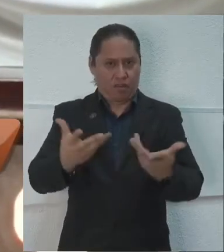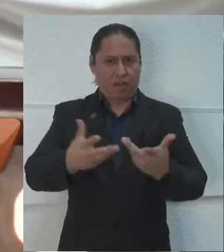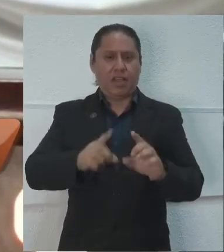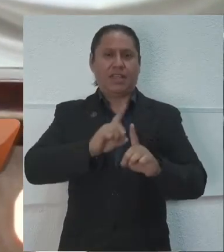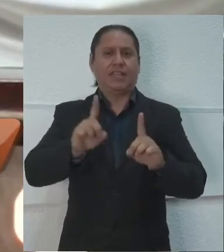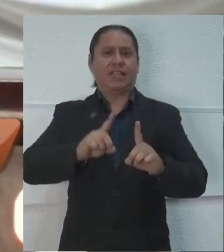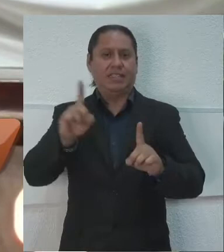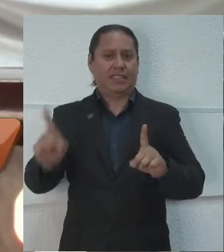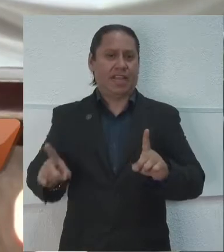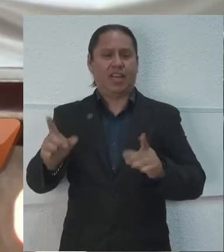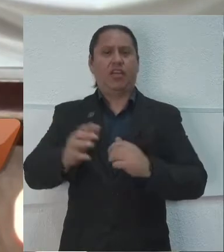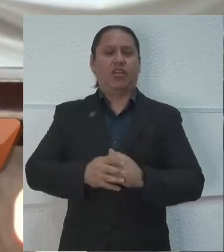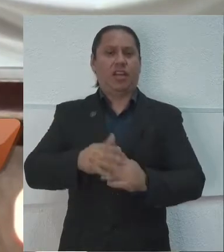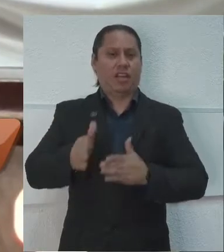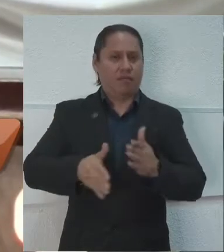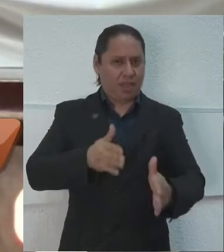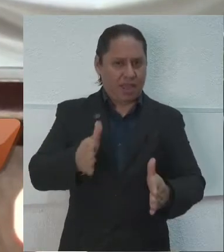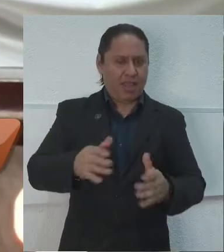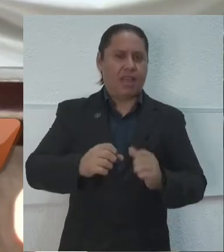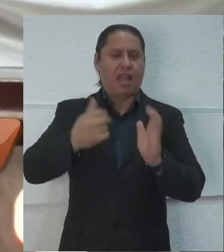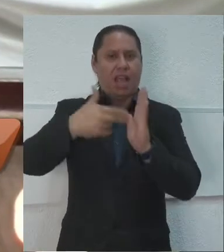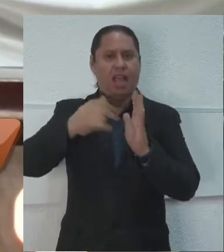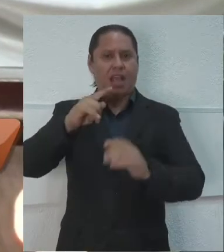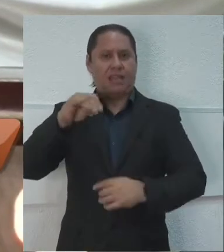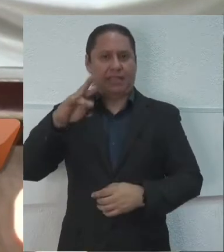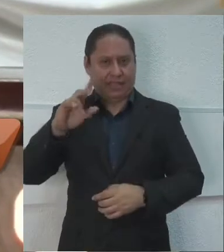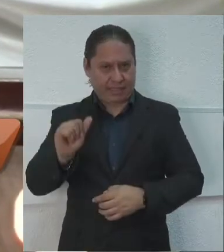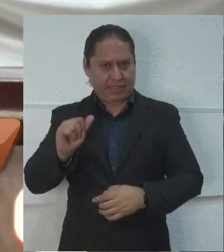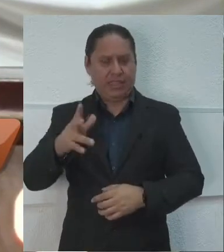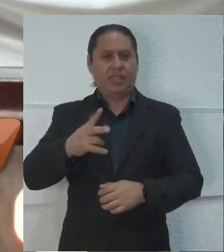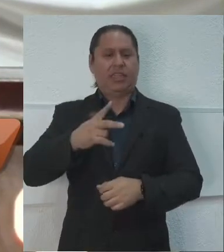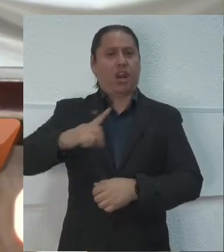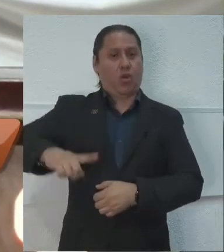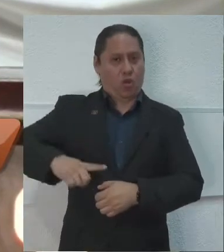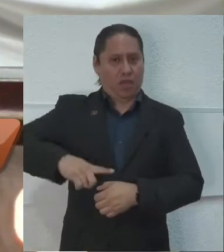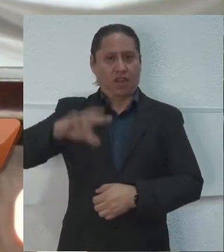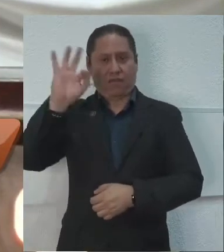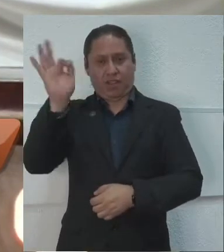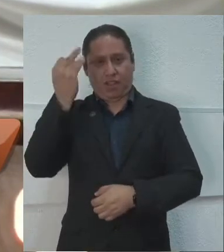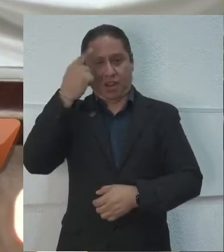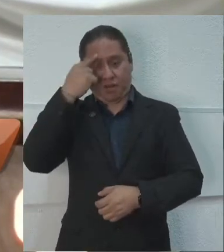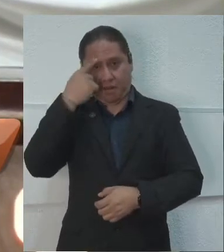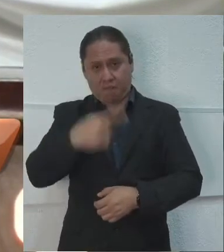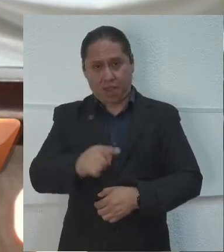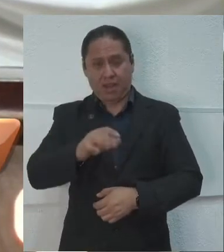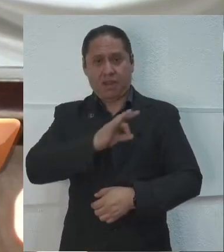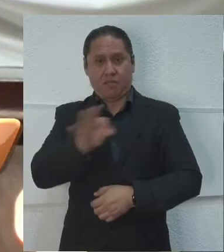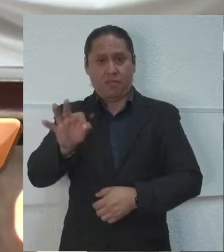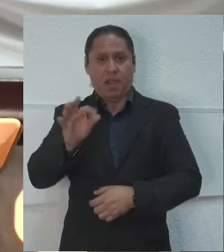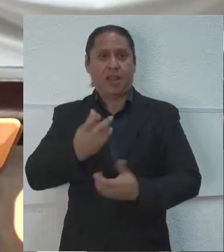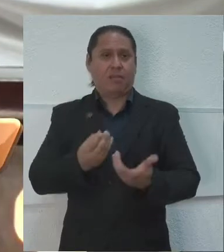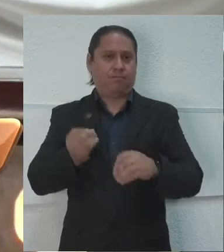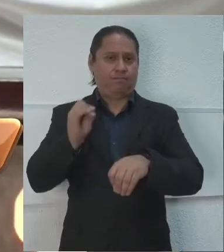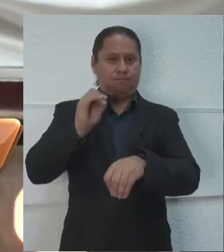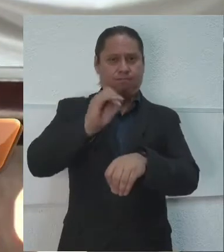Desarrollo Rural y a la Secretaría de Hacienda y Crédito Público del Gobierno Federal para que implementen una estrategia de apoyos y